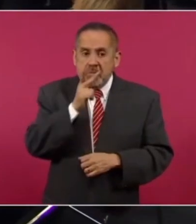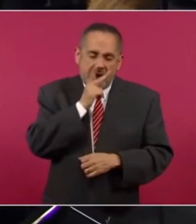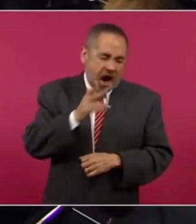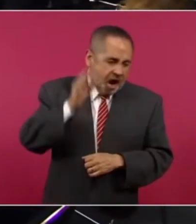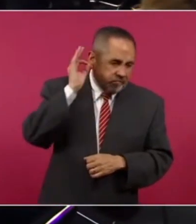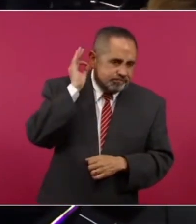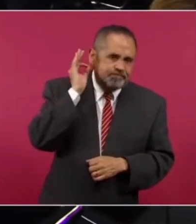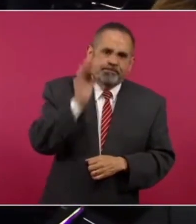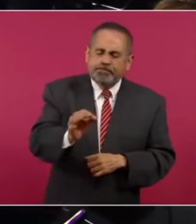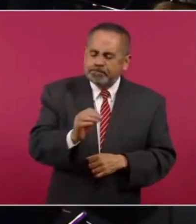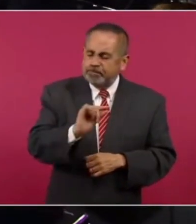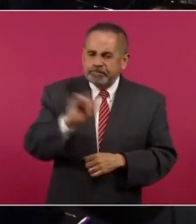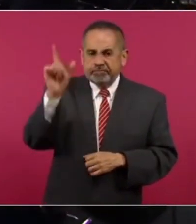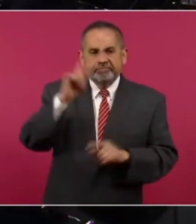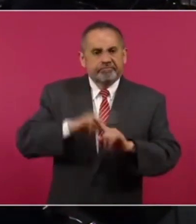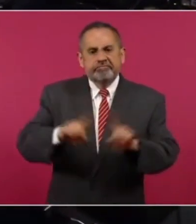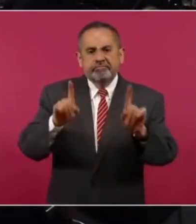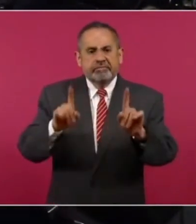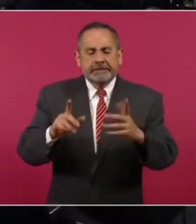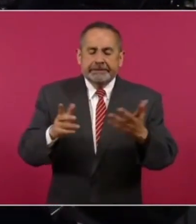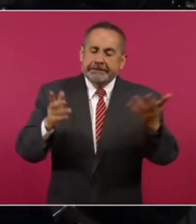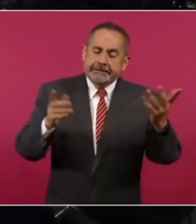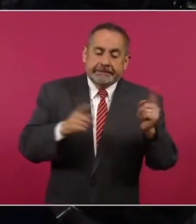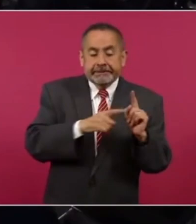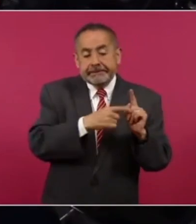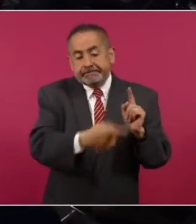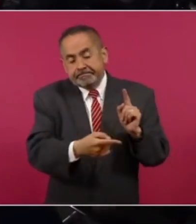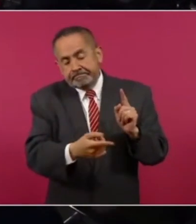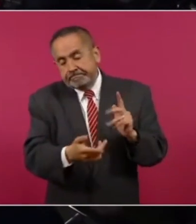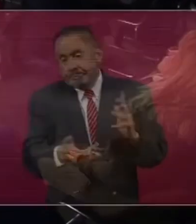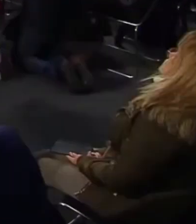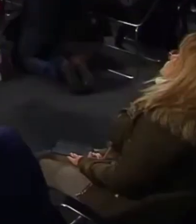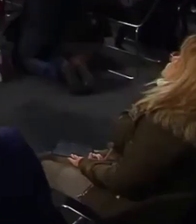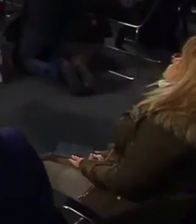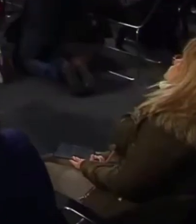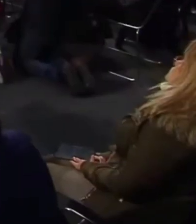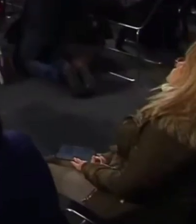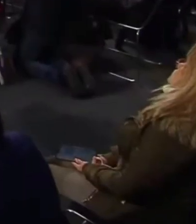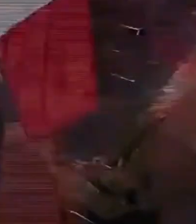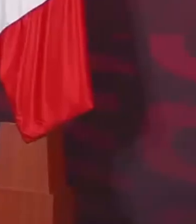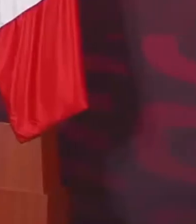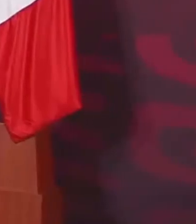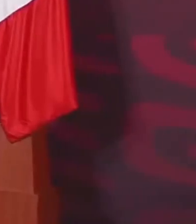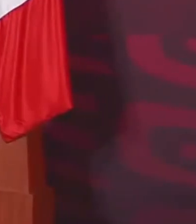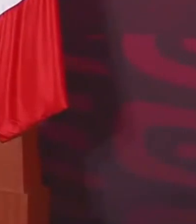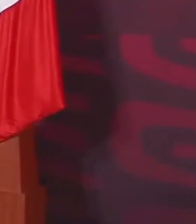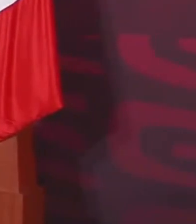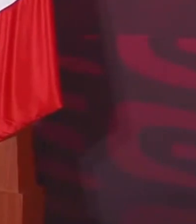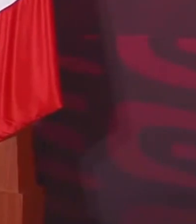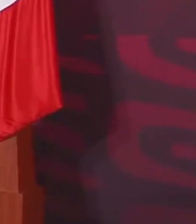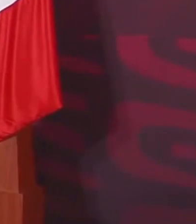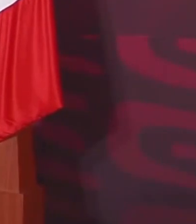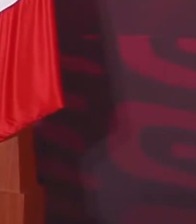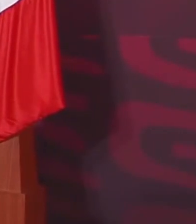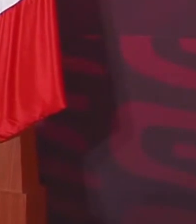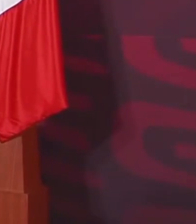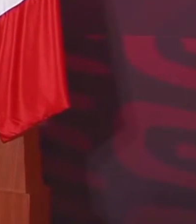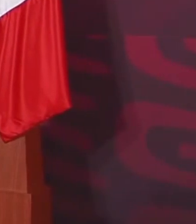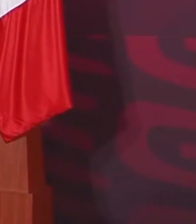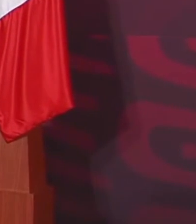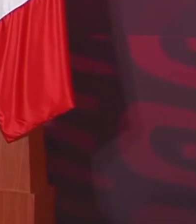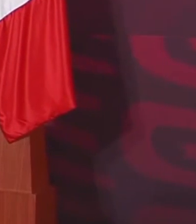extraordinario. Pero, pues, así suele pasar, ¿no? A